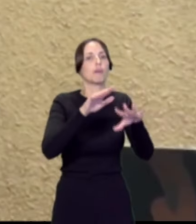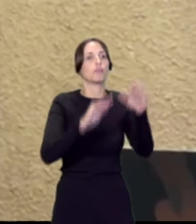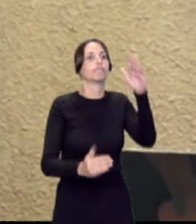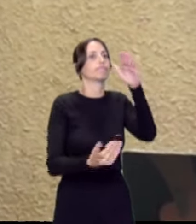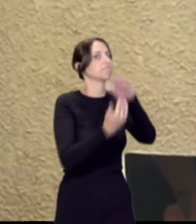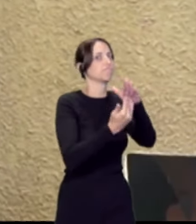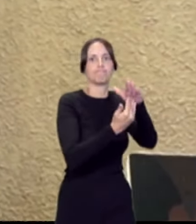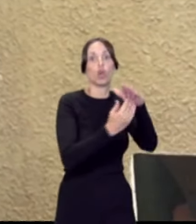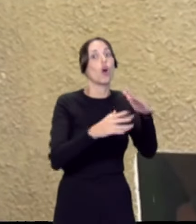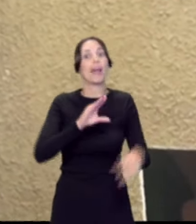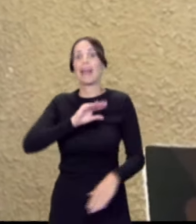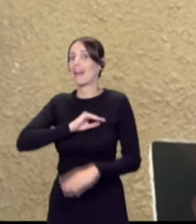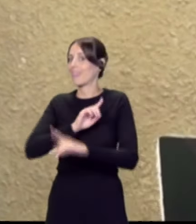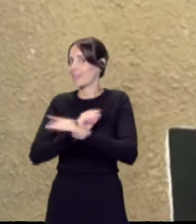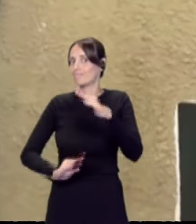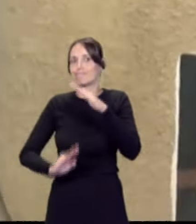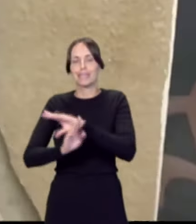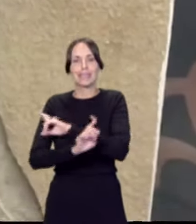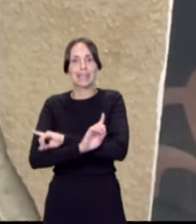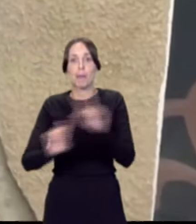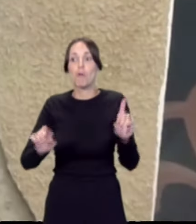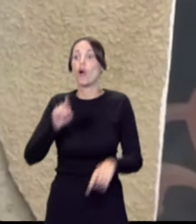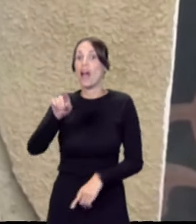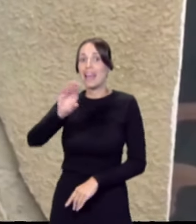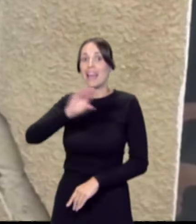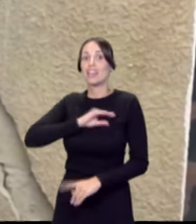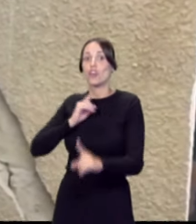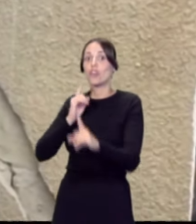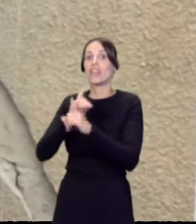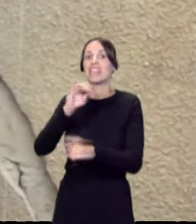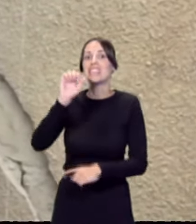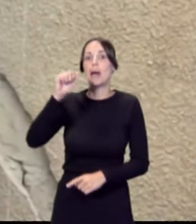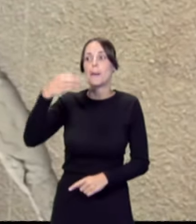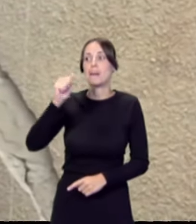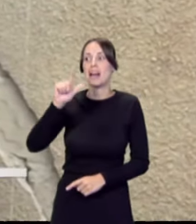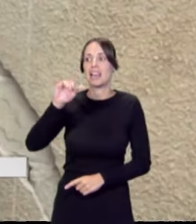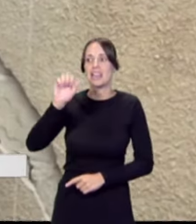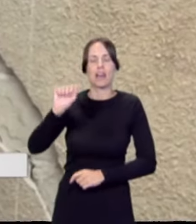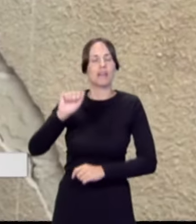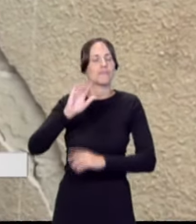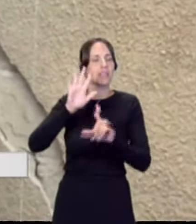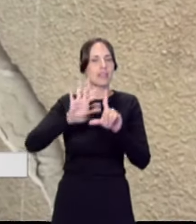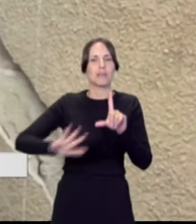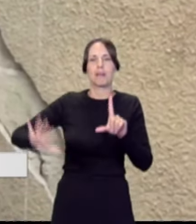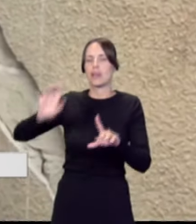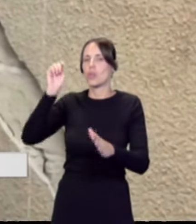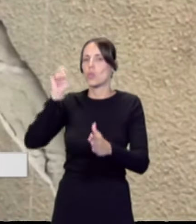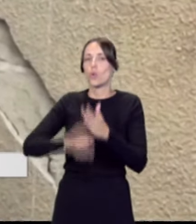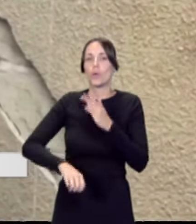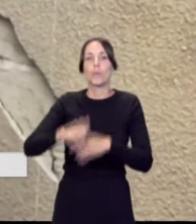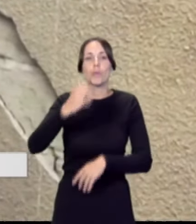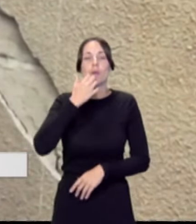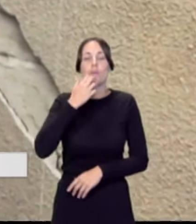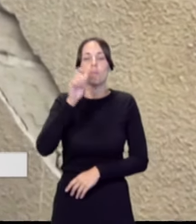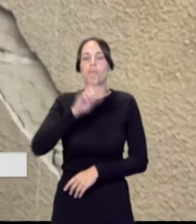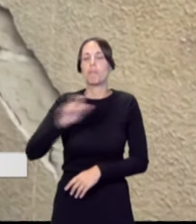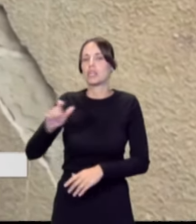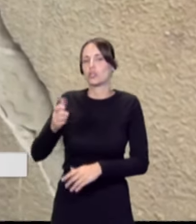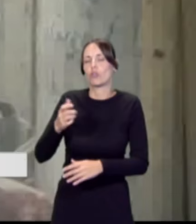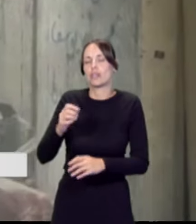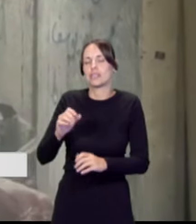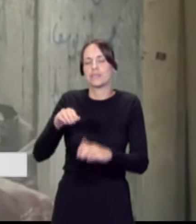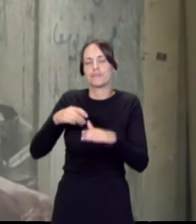Gaza. Allí, su ofensiva contra Jabalia deja imágenes durísimas, como este rescate de víctimas